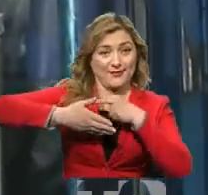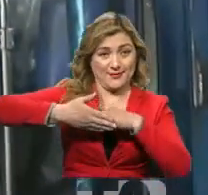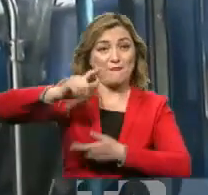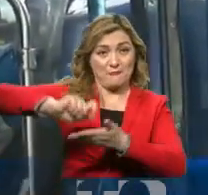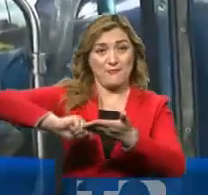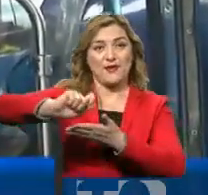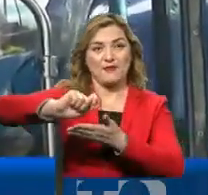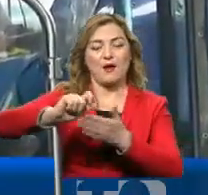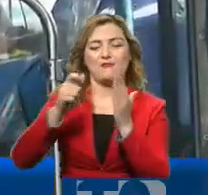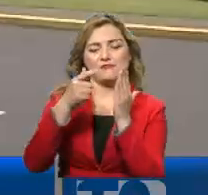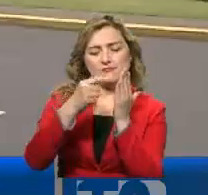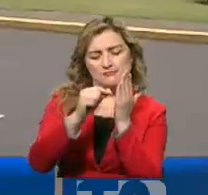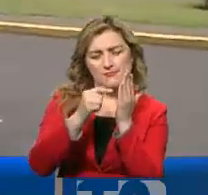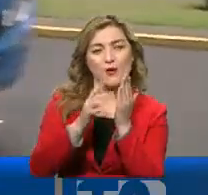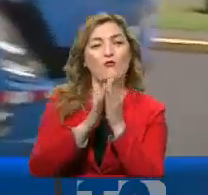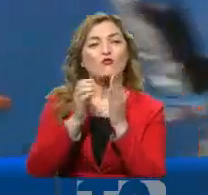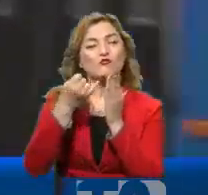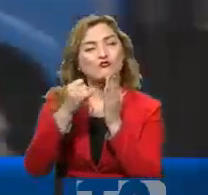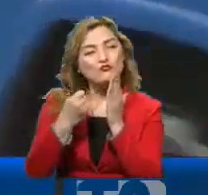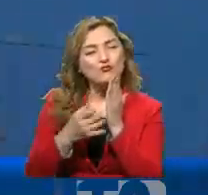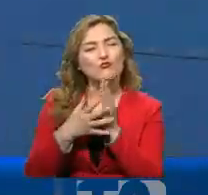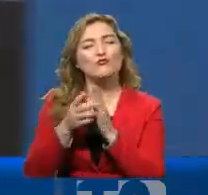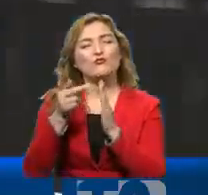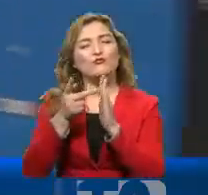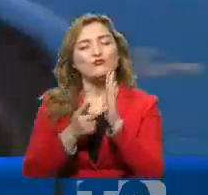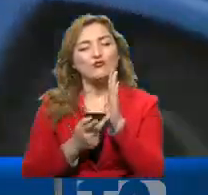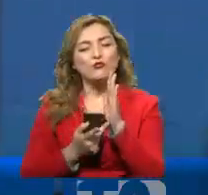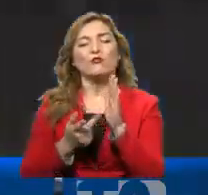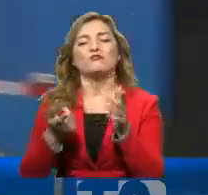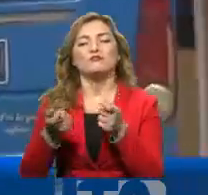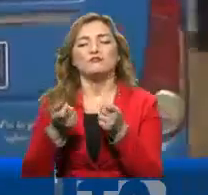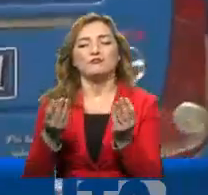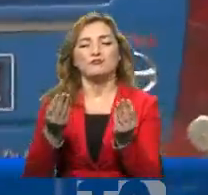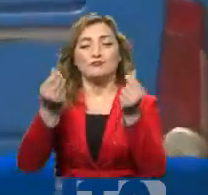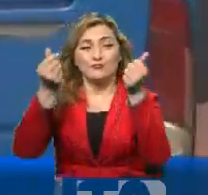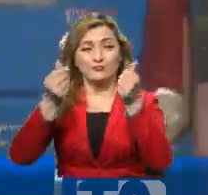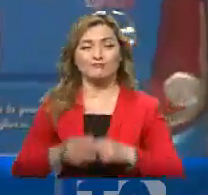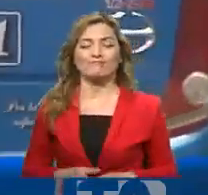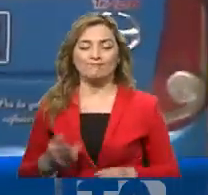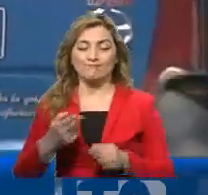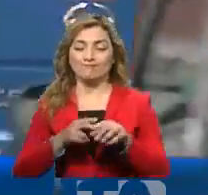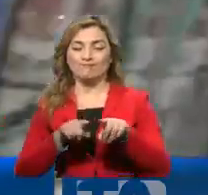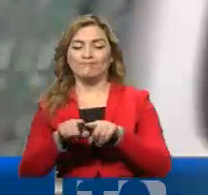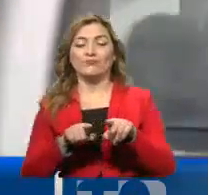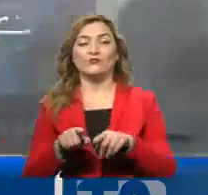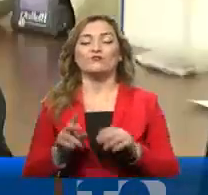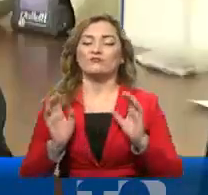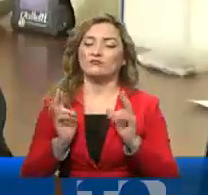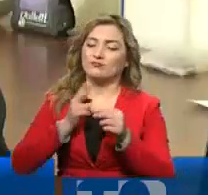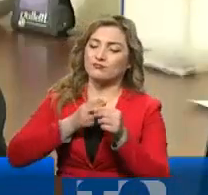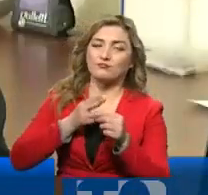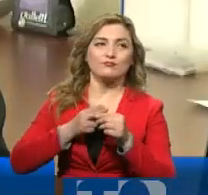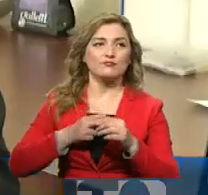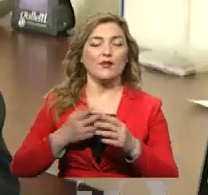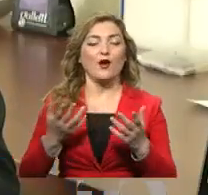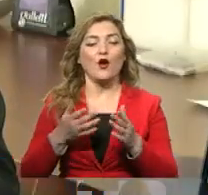de calidad de servicio. Por lo tanto, las 69 operadoras podrán ser parte del concurso de redistribución de rutas y frecuencias. Todo